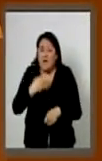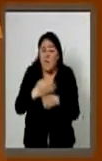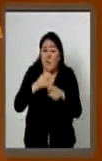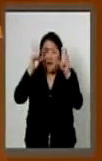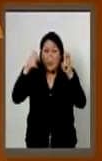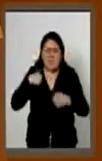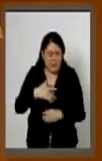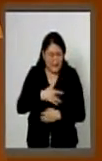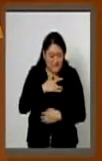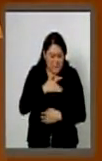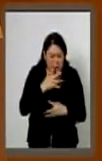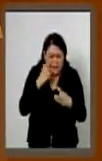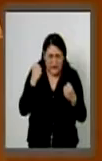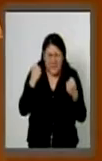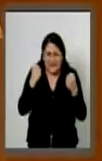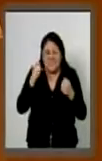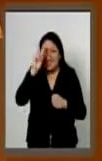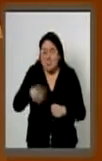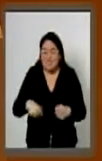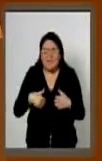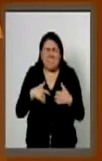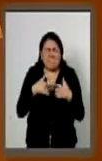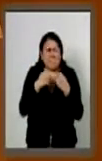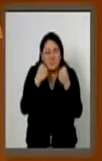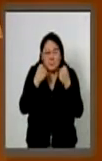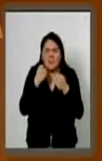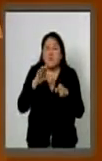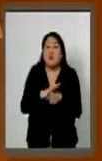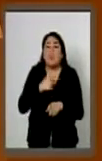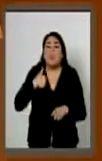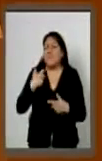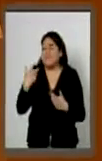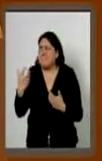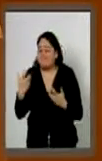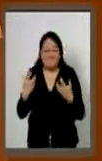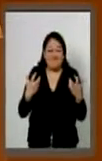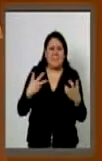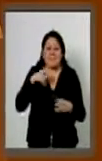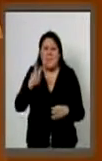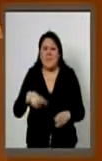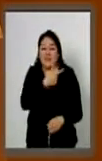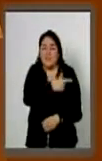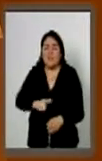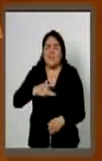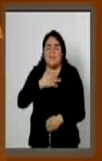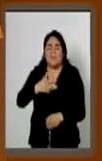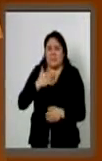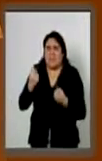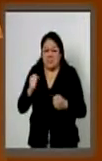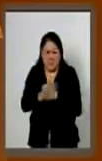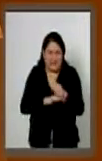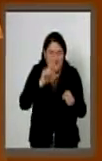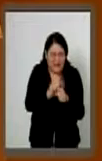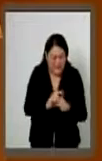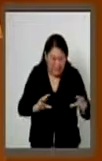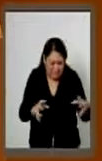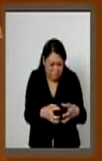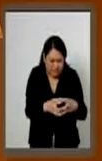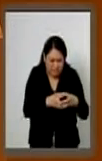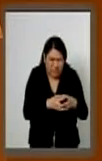que a mí me afecta profundamente porque me encuentro dividida. No me gusta ningún animal en